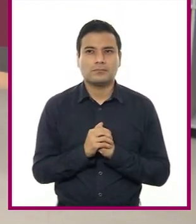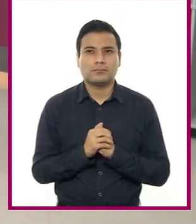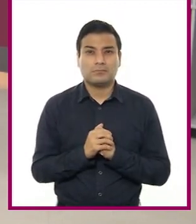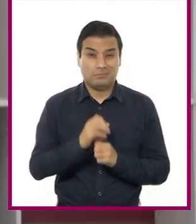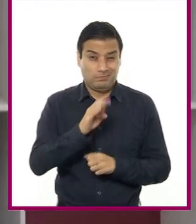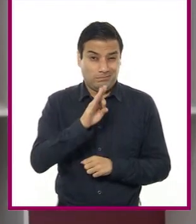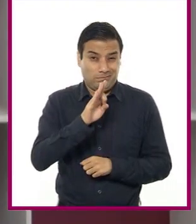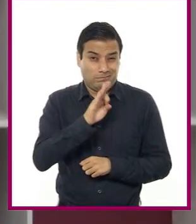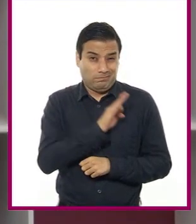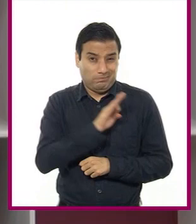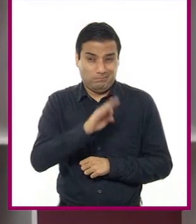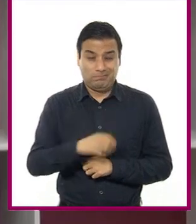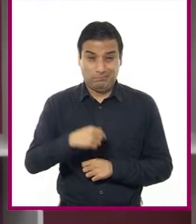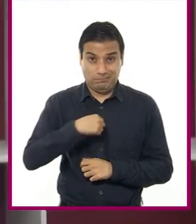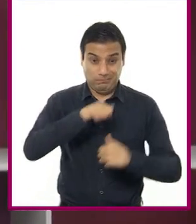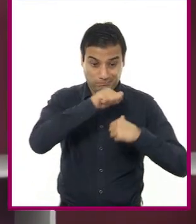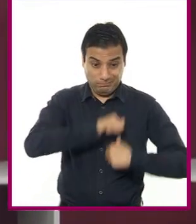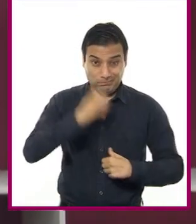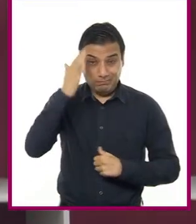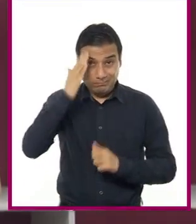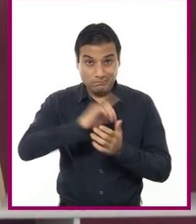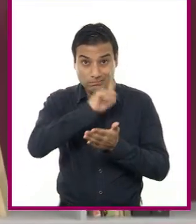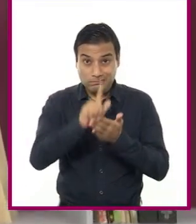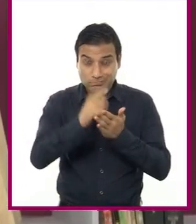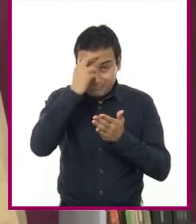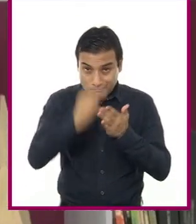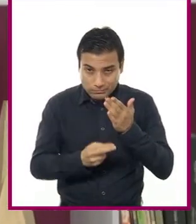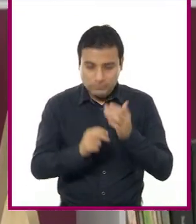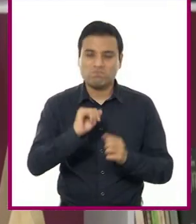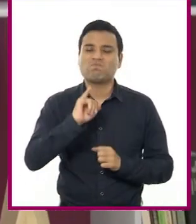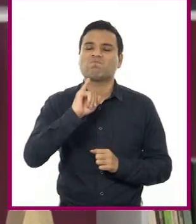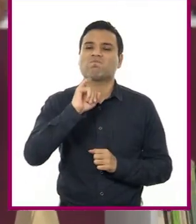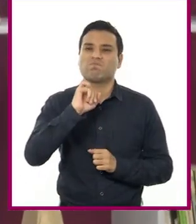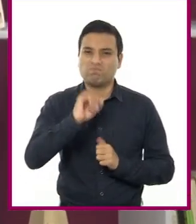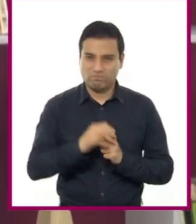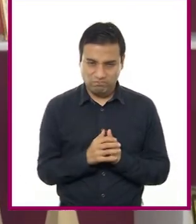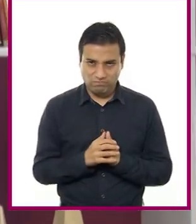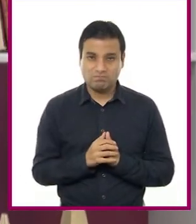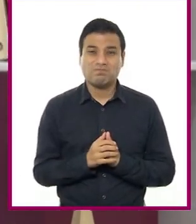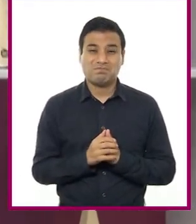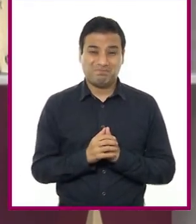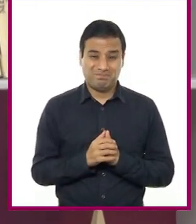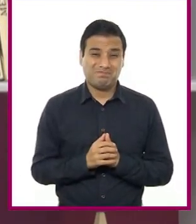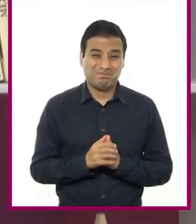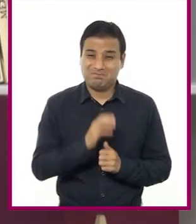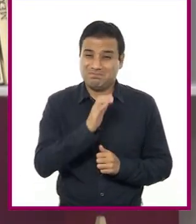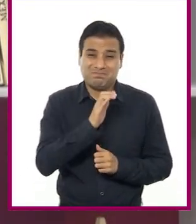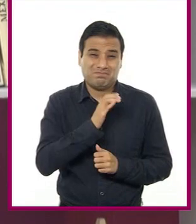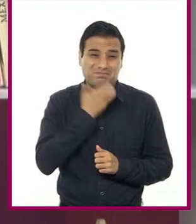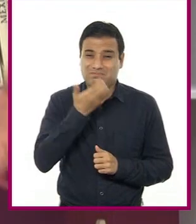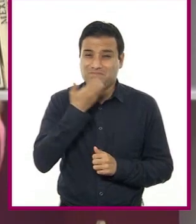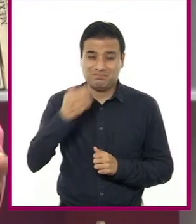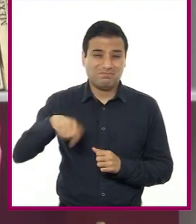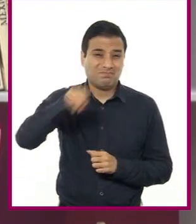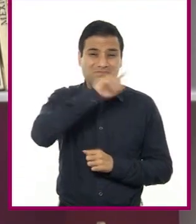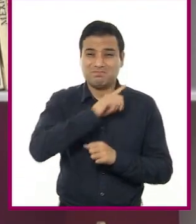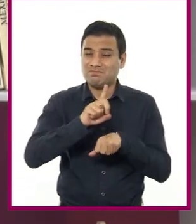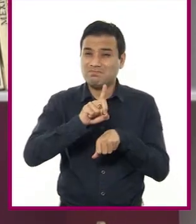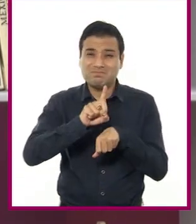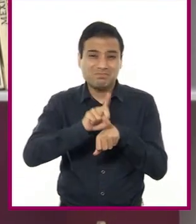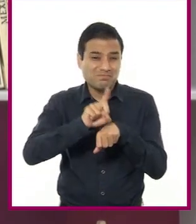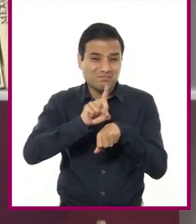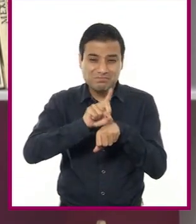autoridad? Claro, Efraín. Lo peor es que las hacemos parte de nuestra cultura y las